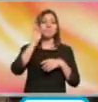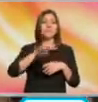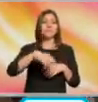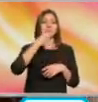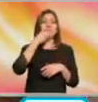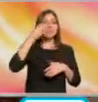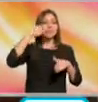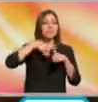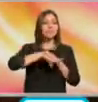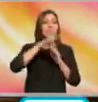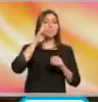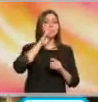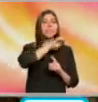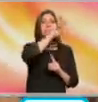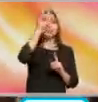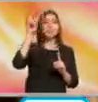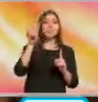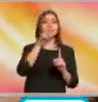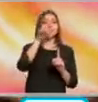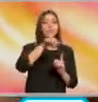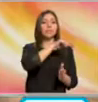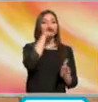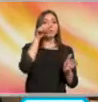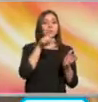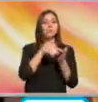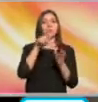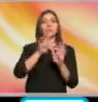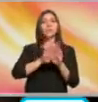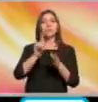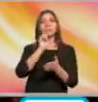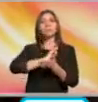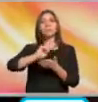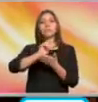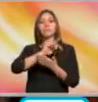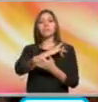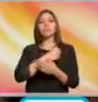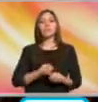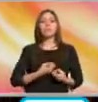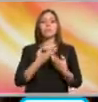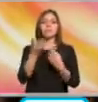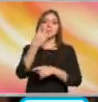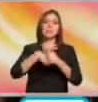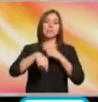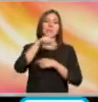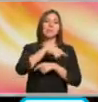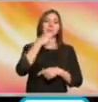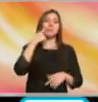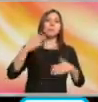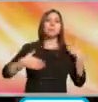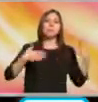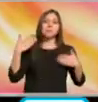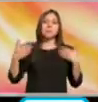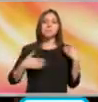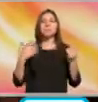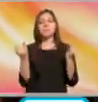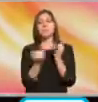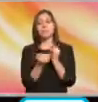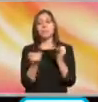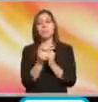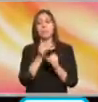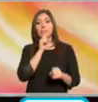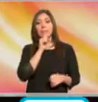y ver cómo este lugar de poetas y escritores vienen aquí a divertirse. Y por supuesto